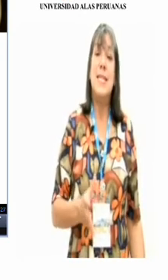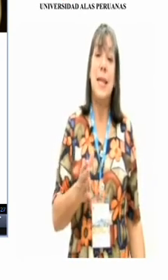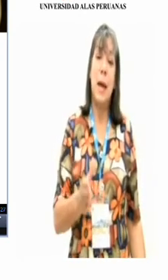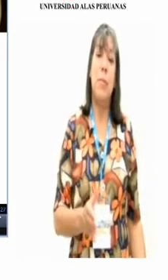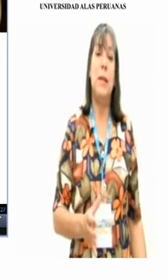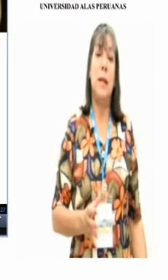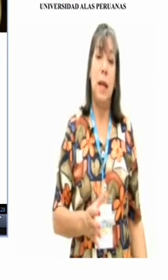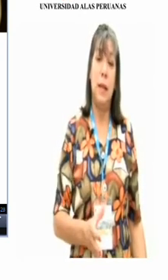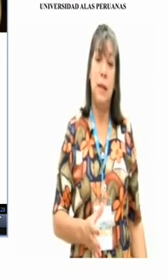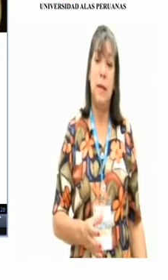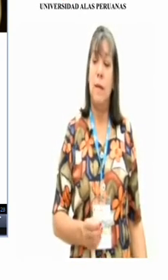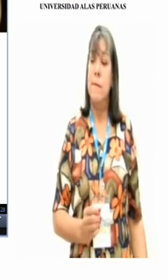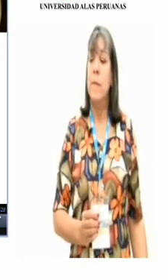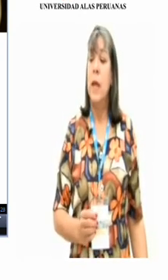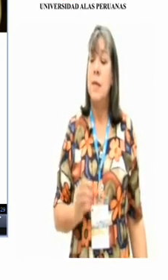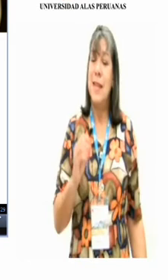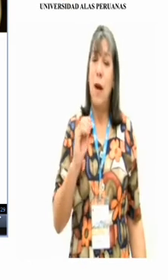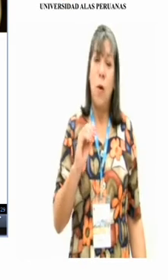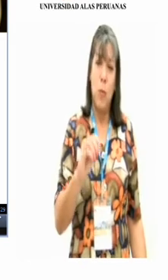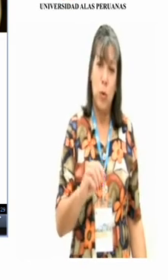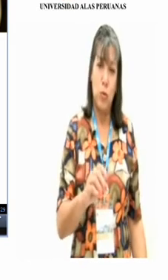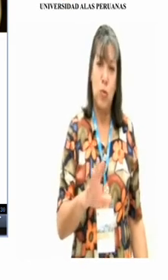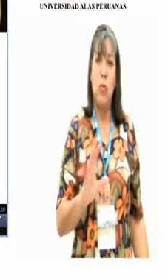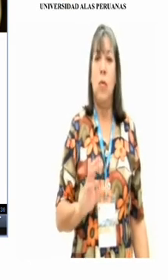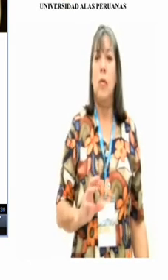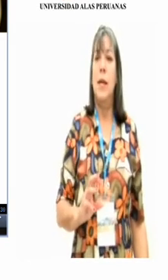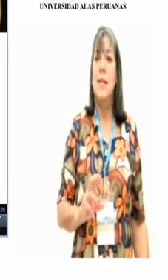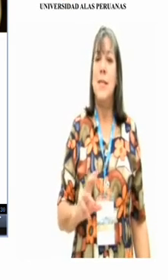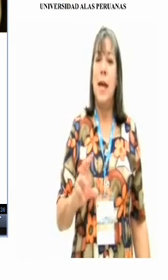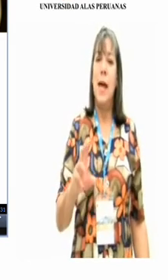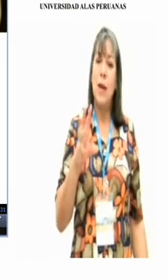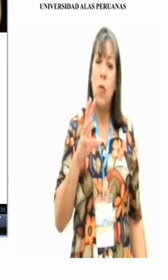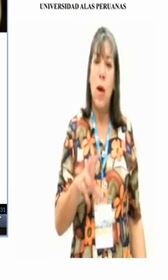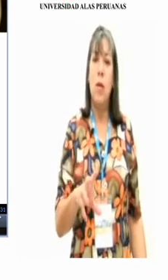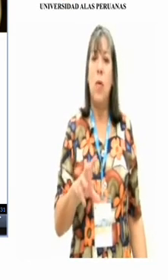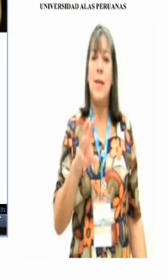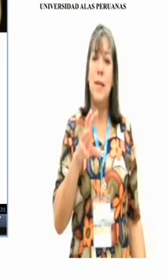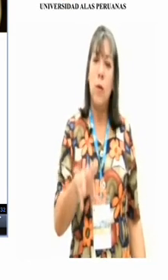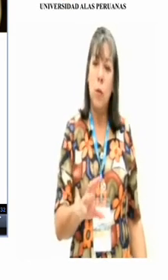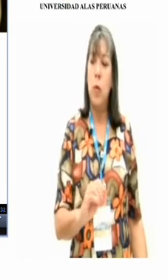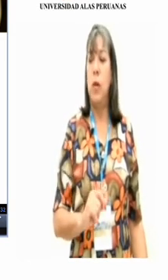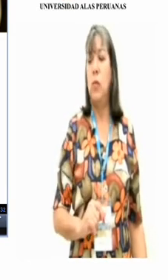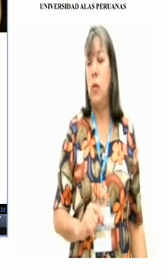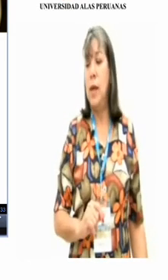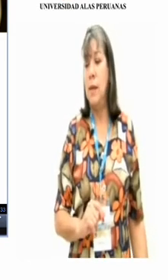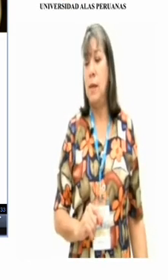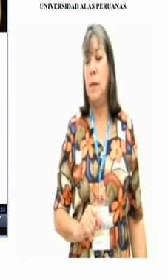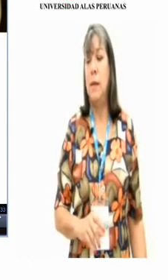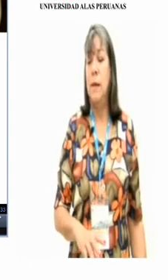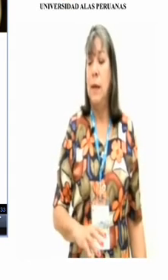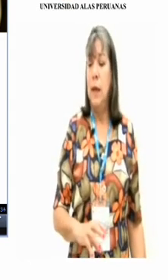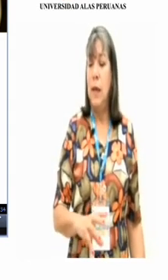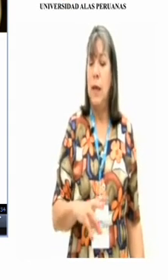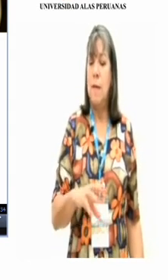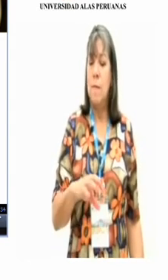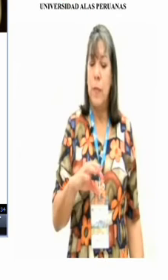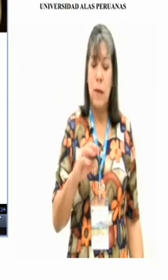impartiendo sea pertinente, sea oportuno, sea adecuado a ese grupo de